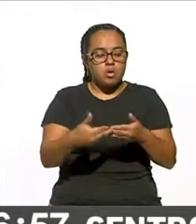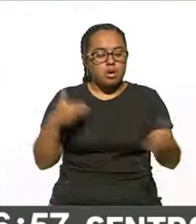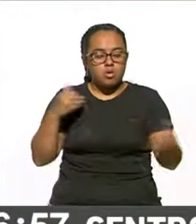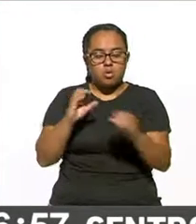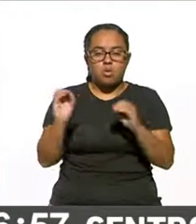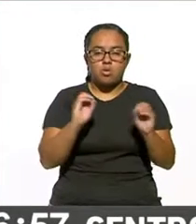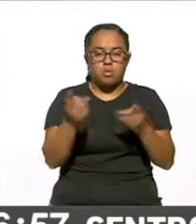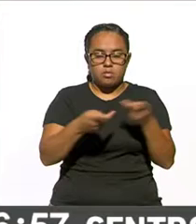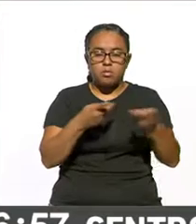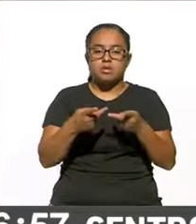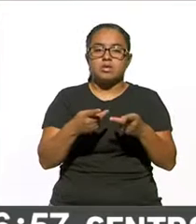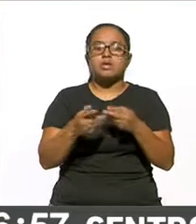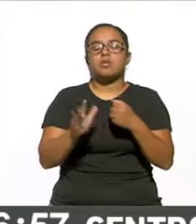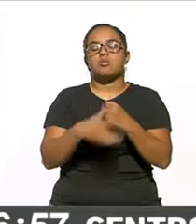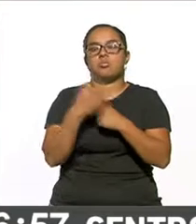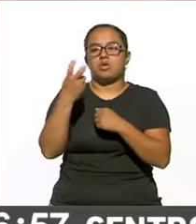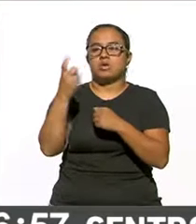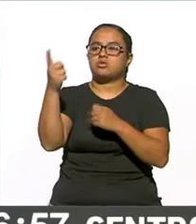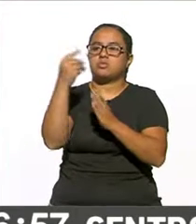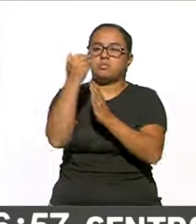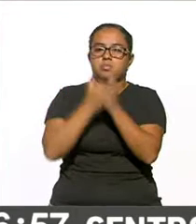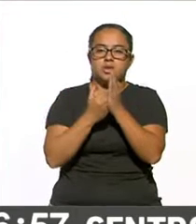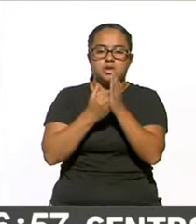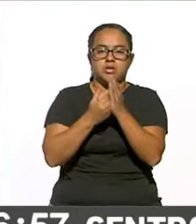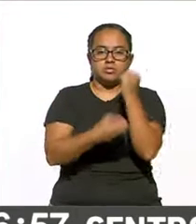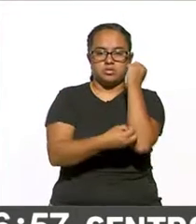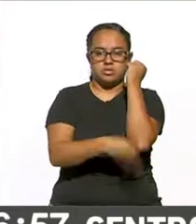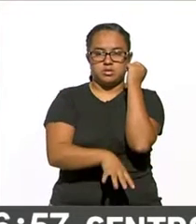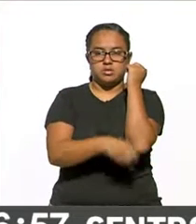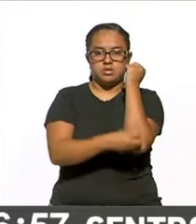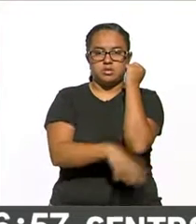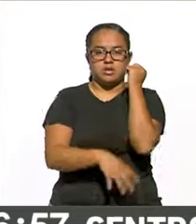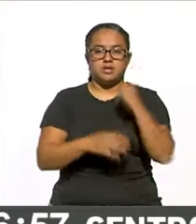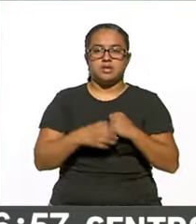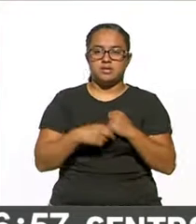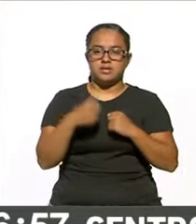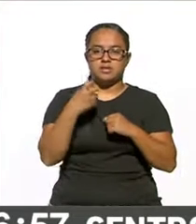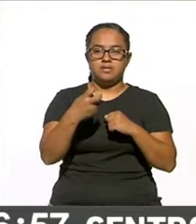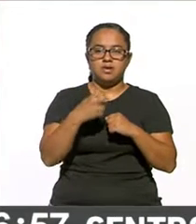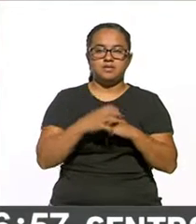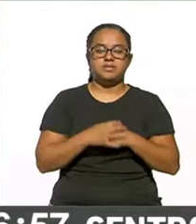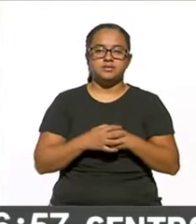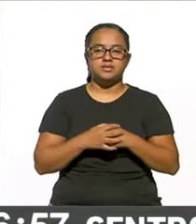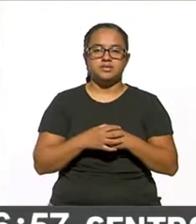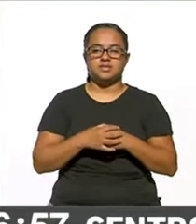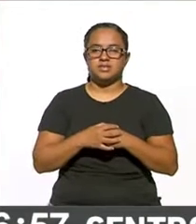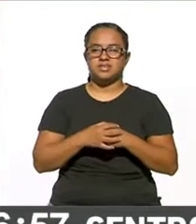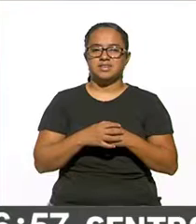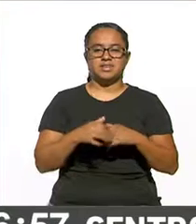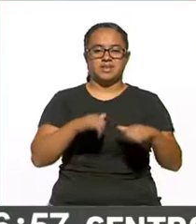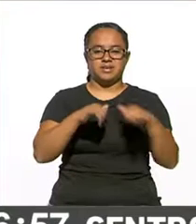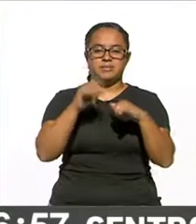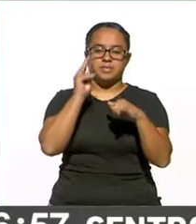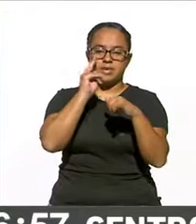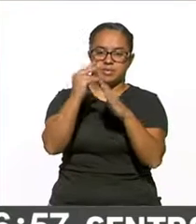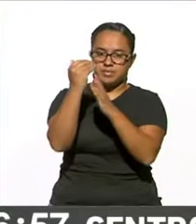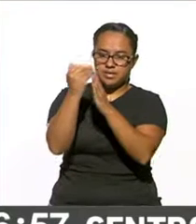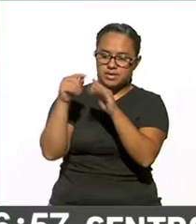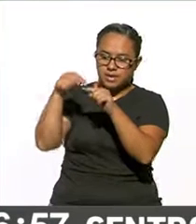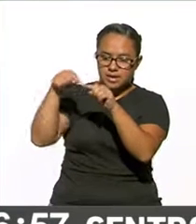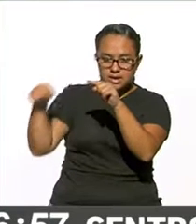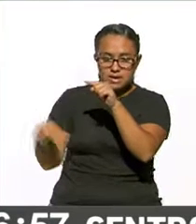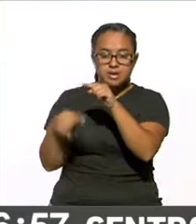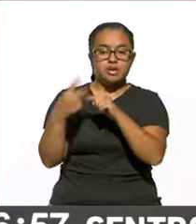muy probablemente por eso tienen muy bajas tasas de aborto, que es el mapa de abajo. Prácticamente son